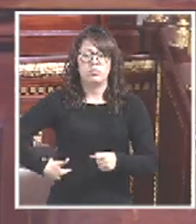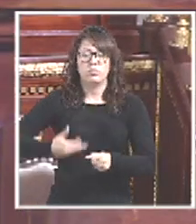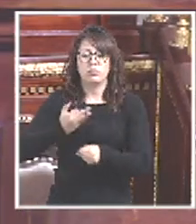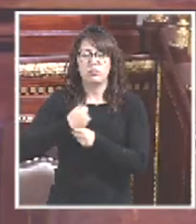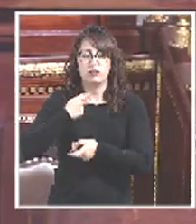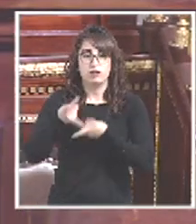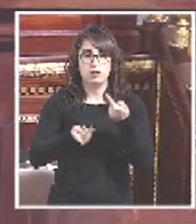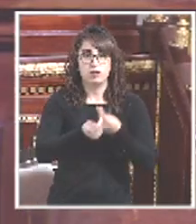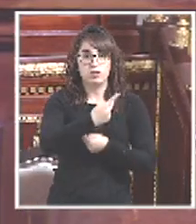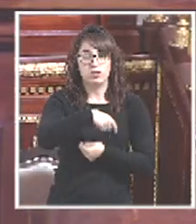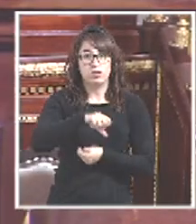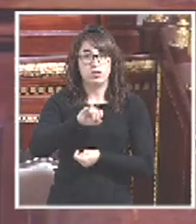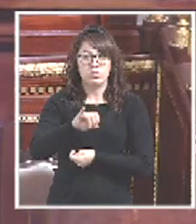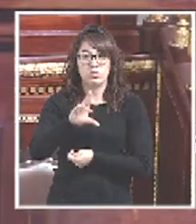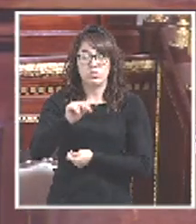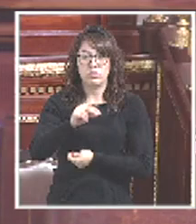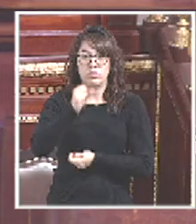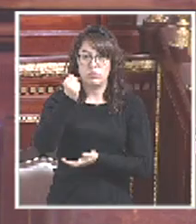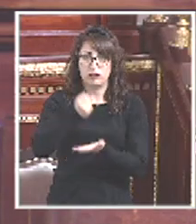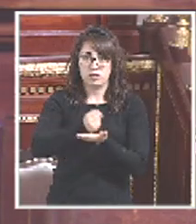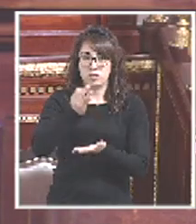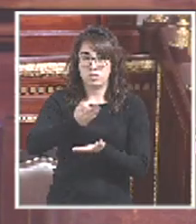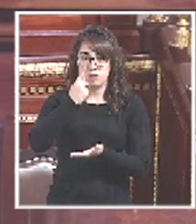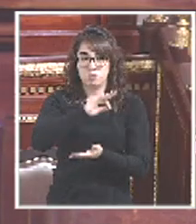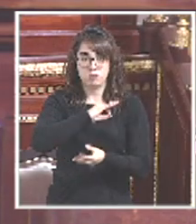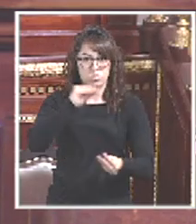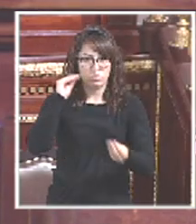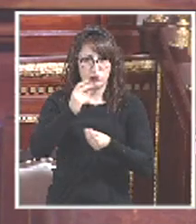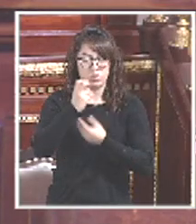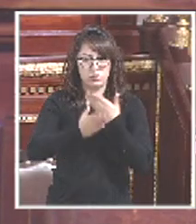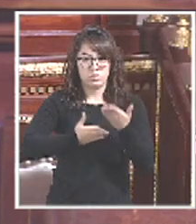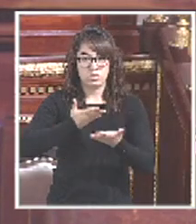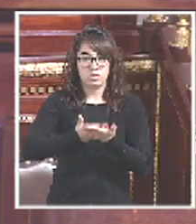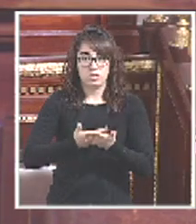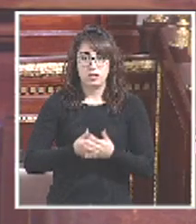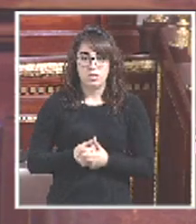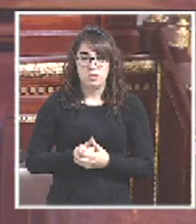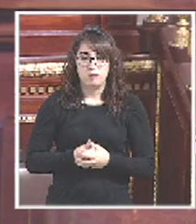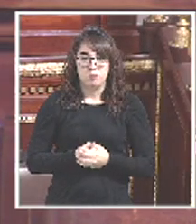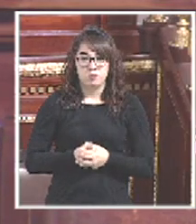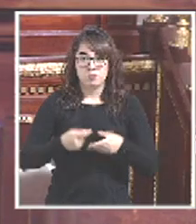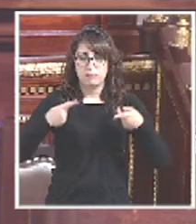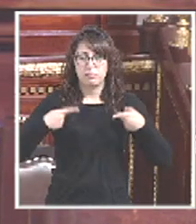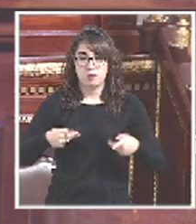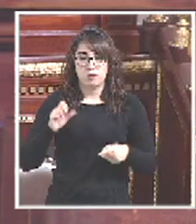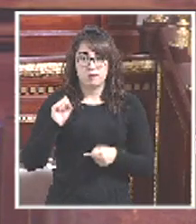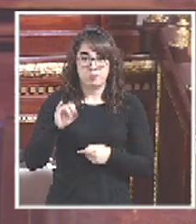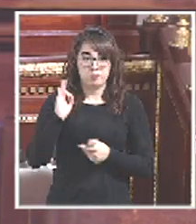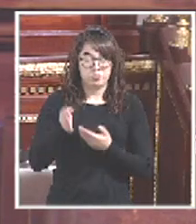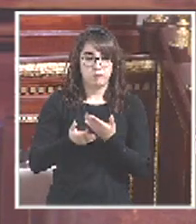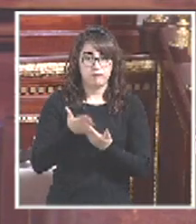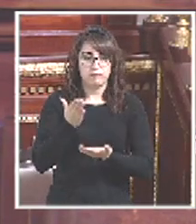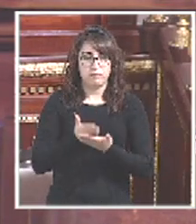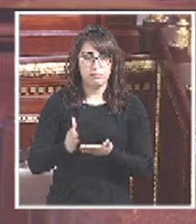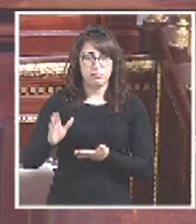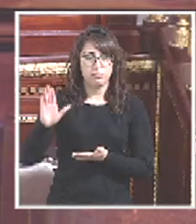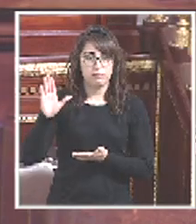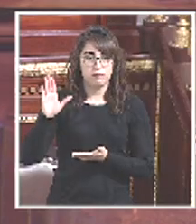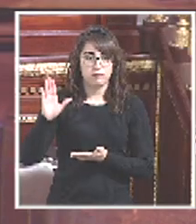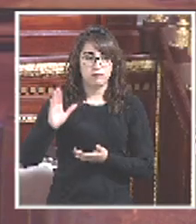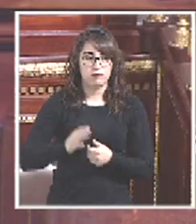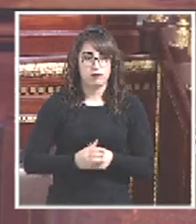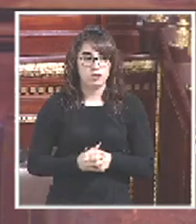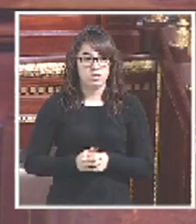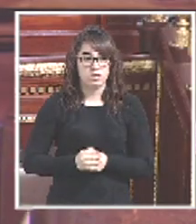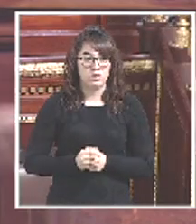se consulta a la Comisión Permanente si está a favor o en contra de la propuesta presentada a su consideración. Los que estén por la afirmativa, sírvanse